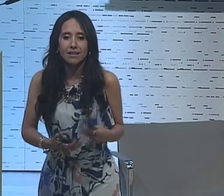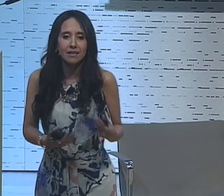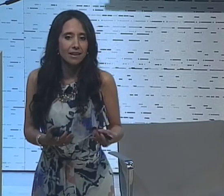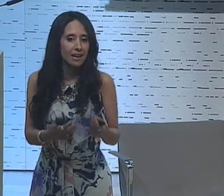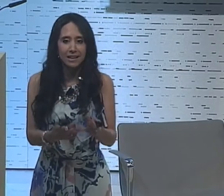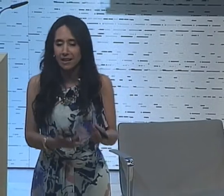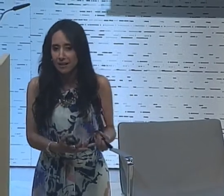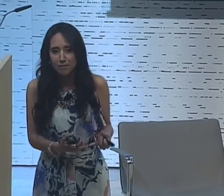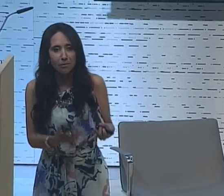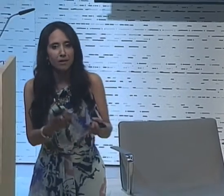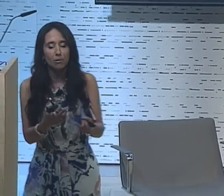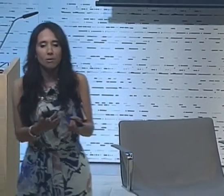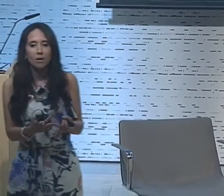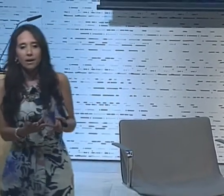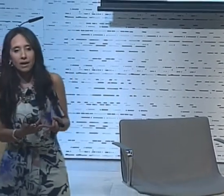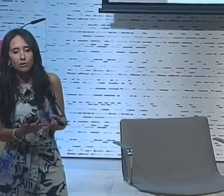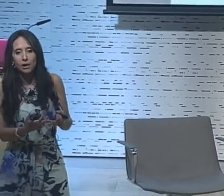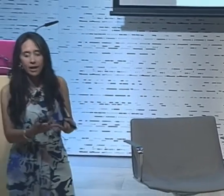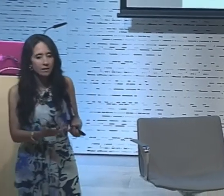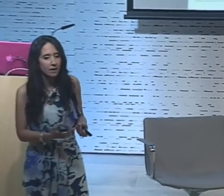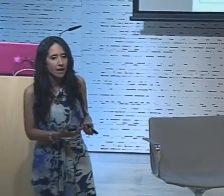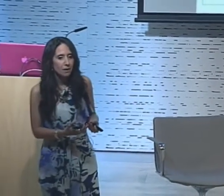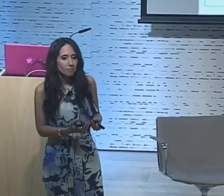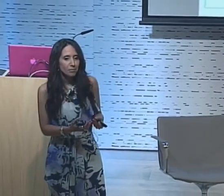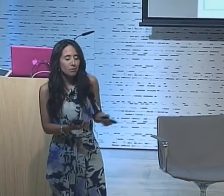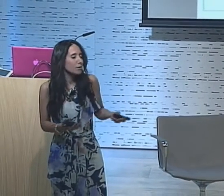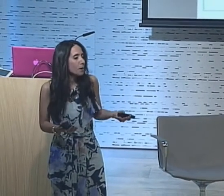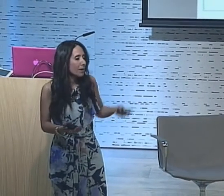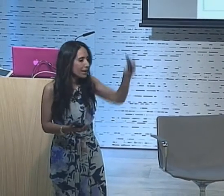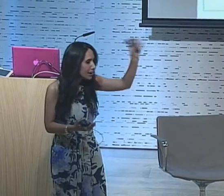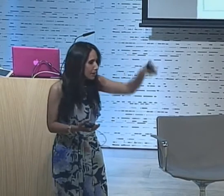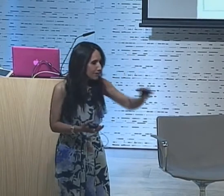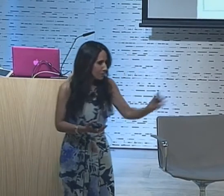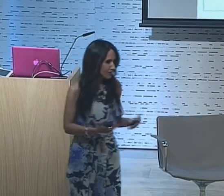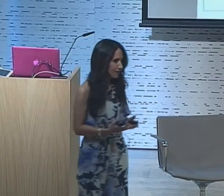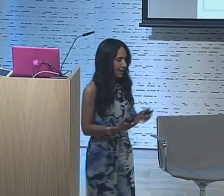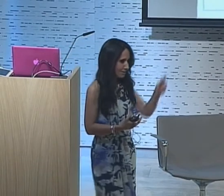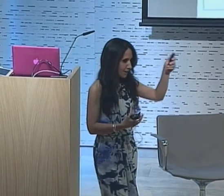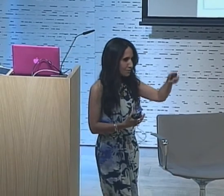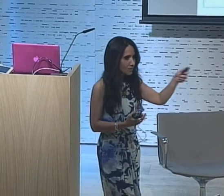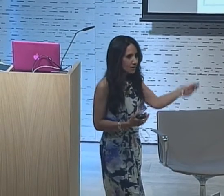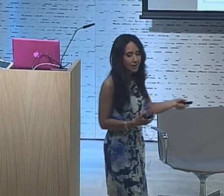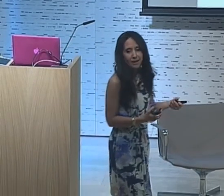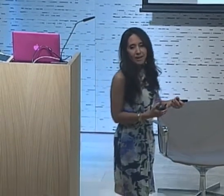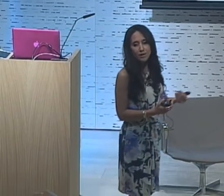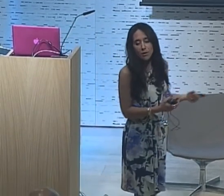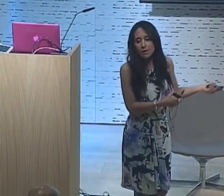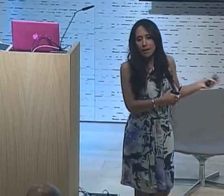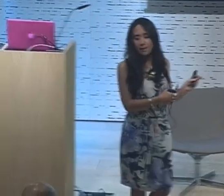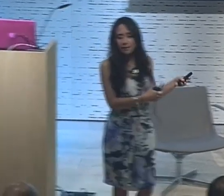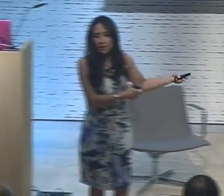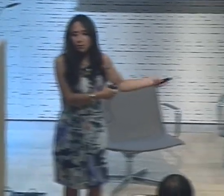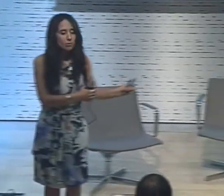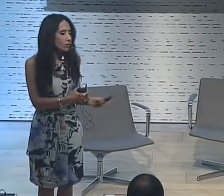necesidad ni de enseñar, ni de respeto, ni tolerancia, pues porque no había para qué. El maestro decía, esto es así, y yo no